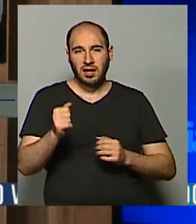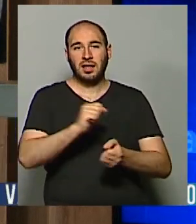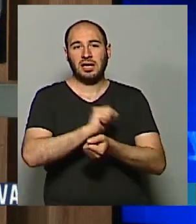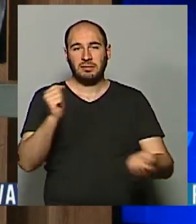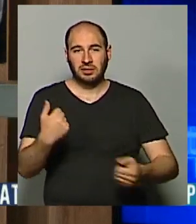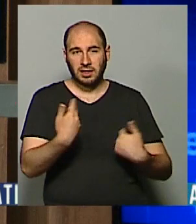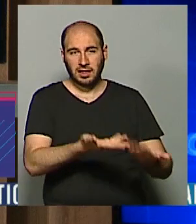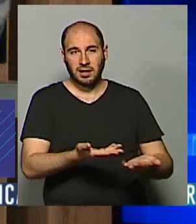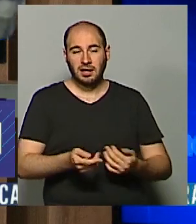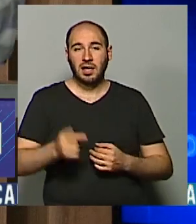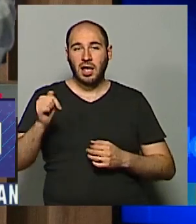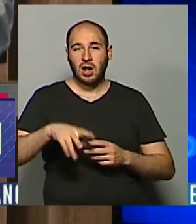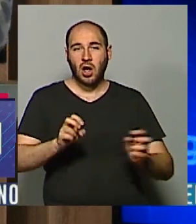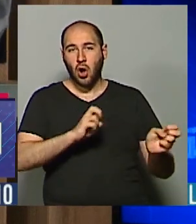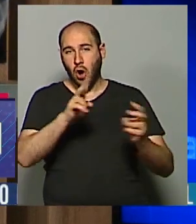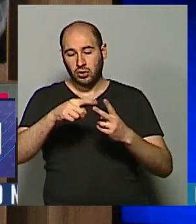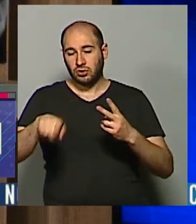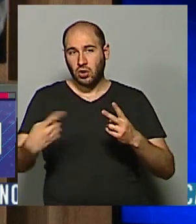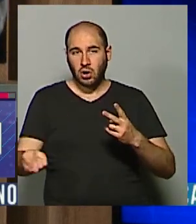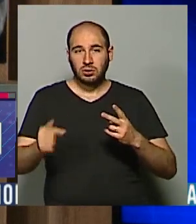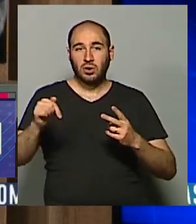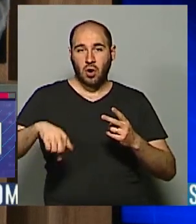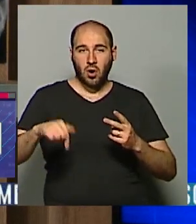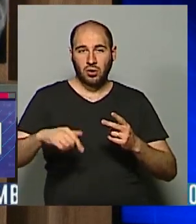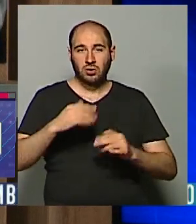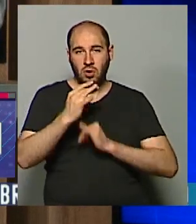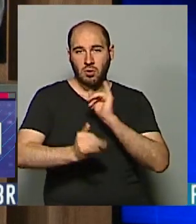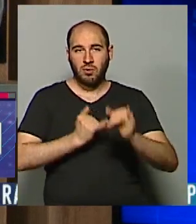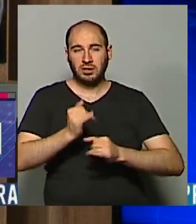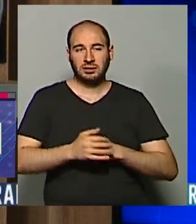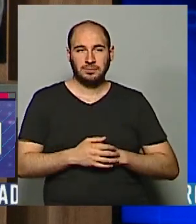liberación. Ahora, en la otra causa, que hoy justamente se expresó